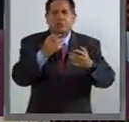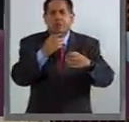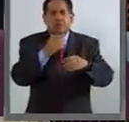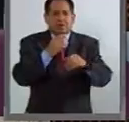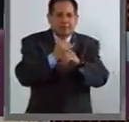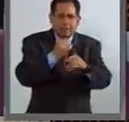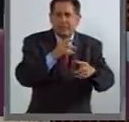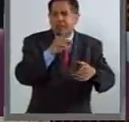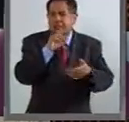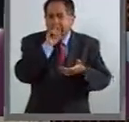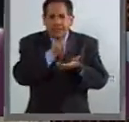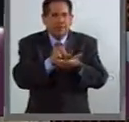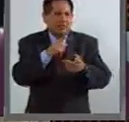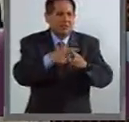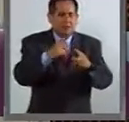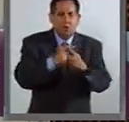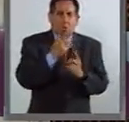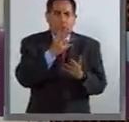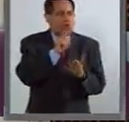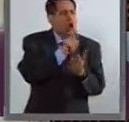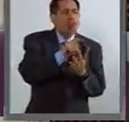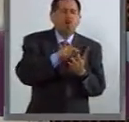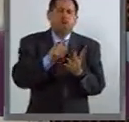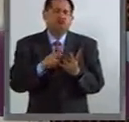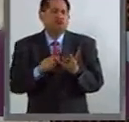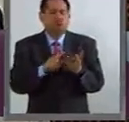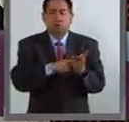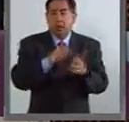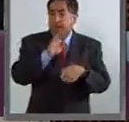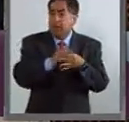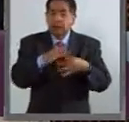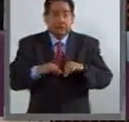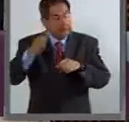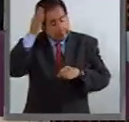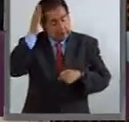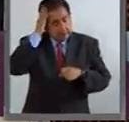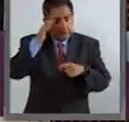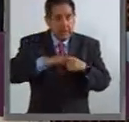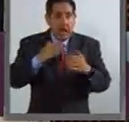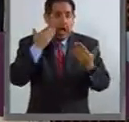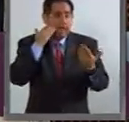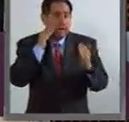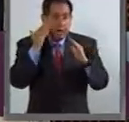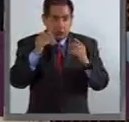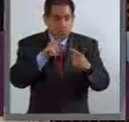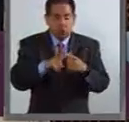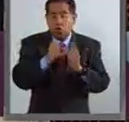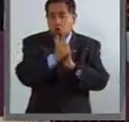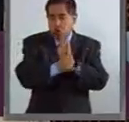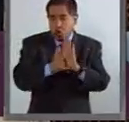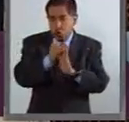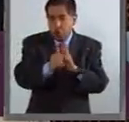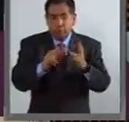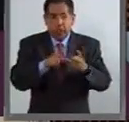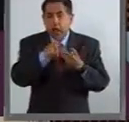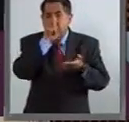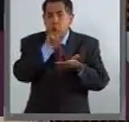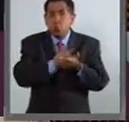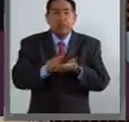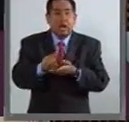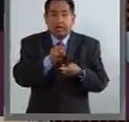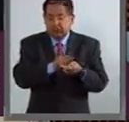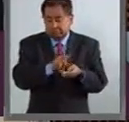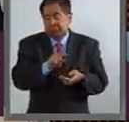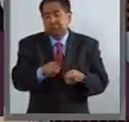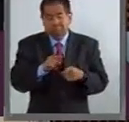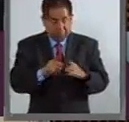promedio en 4 cuentas, figurando entre las principales Facebook, YouTube y Twitter, lo